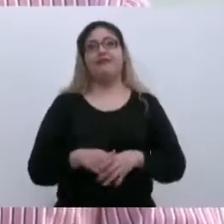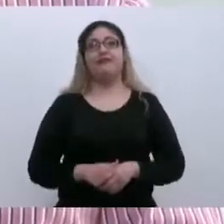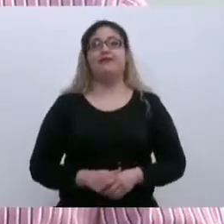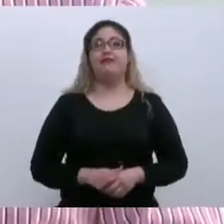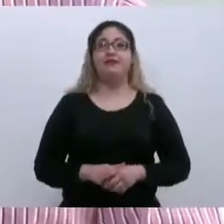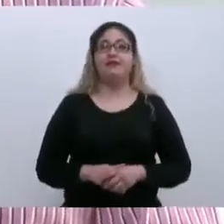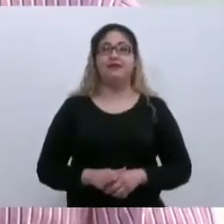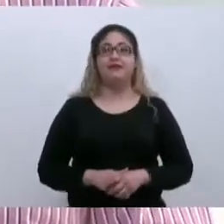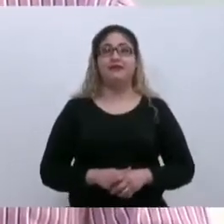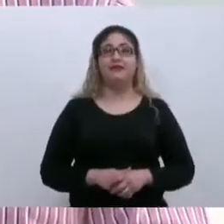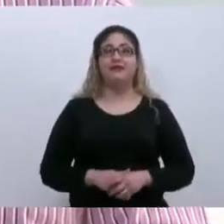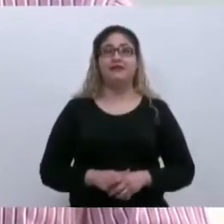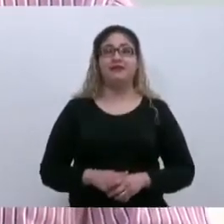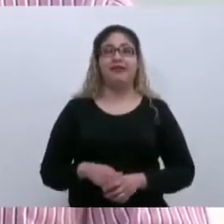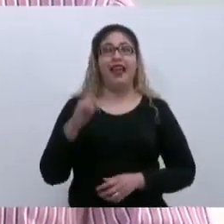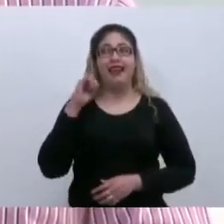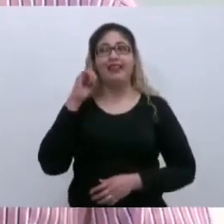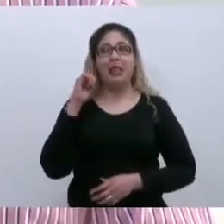toco